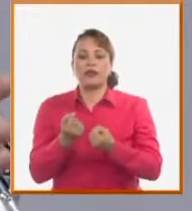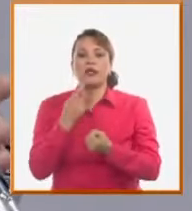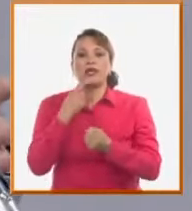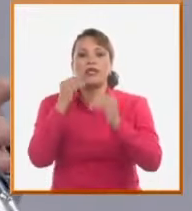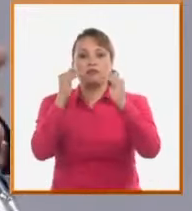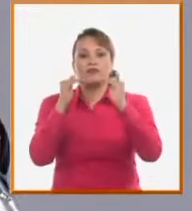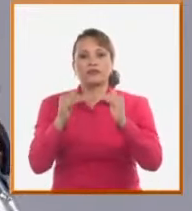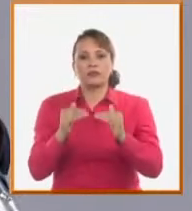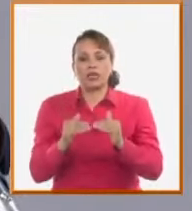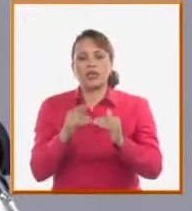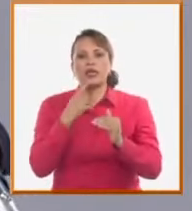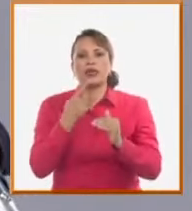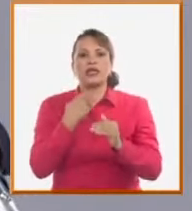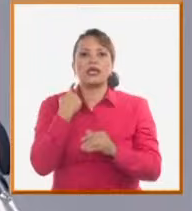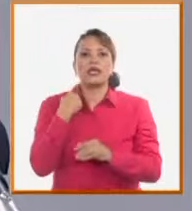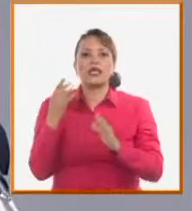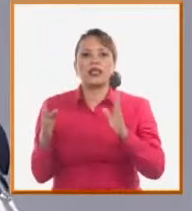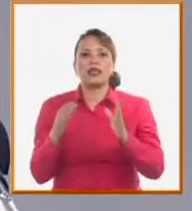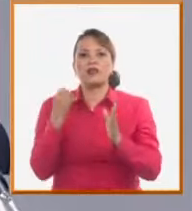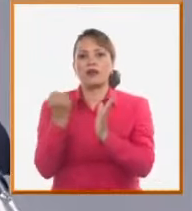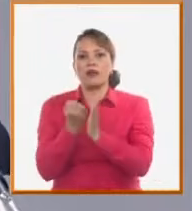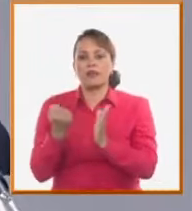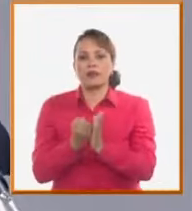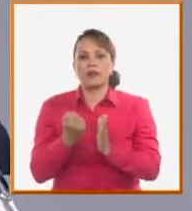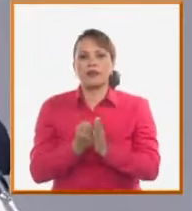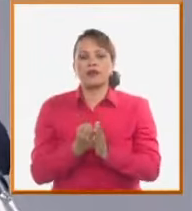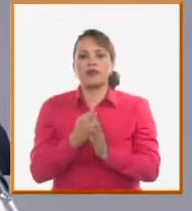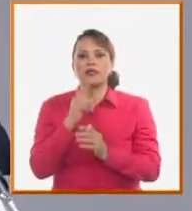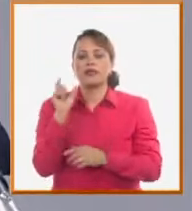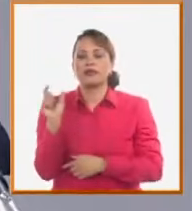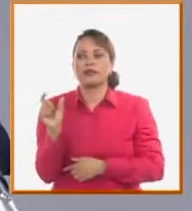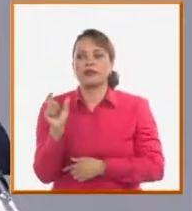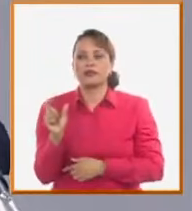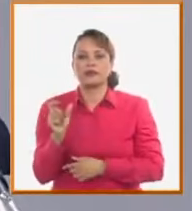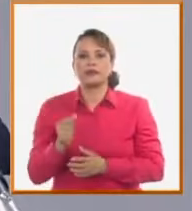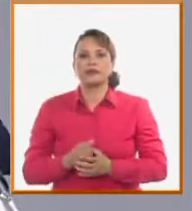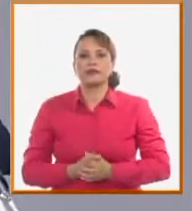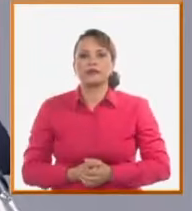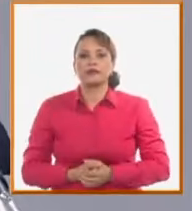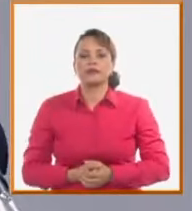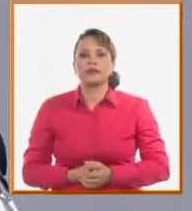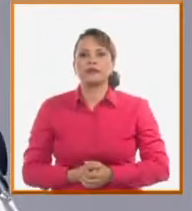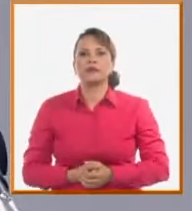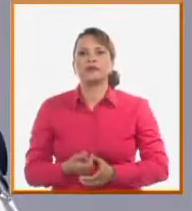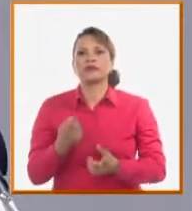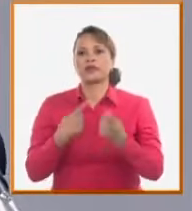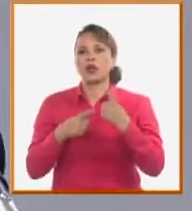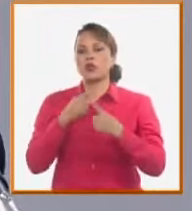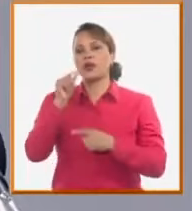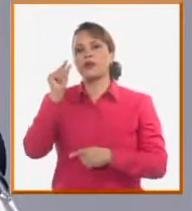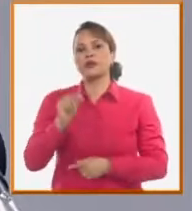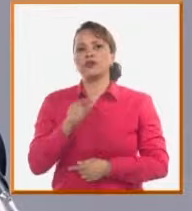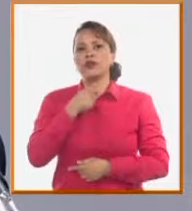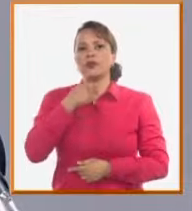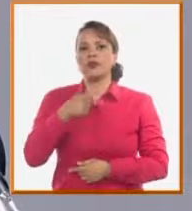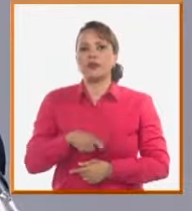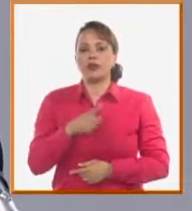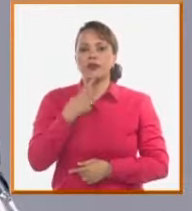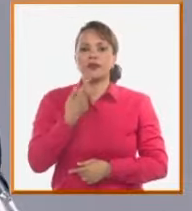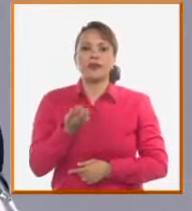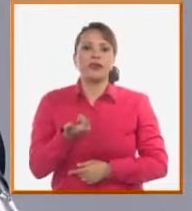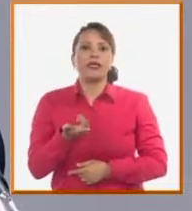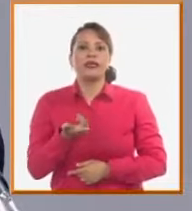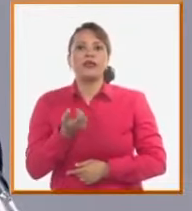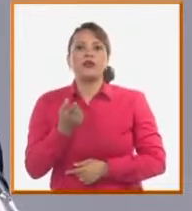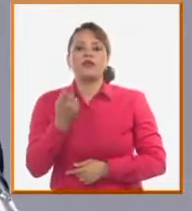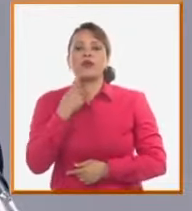escalafón se conforma en el año de aprobación por la fecha de accidente. Hay personas que, por ejemplo, por la situación o